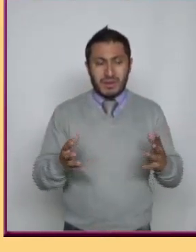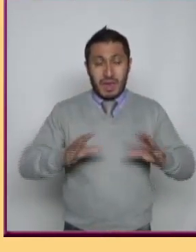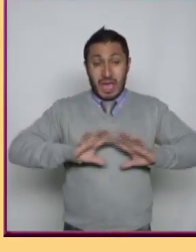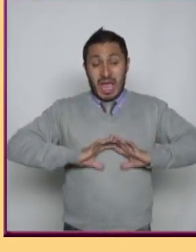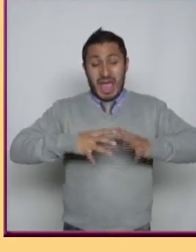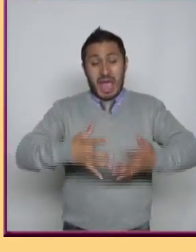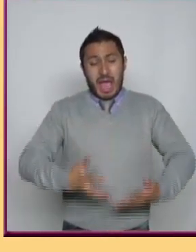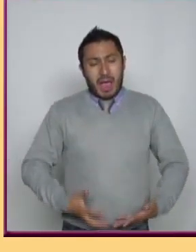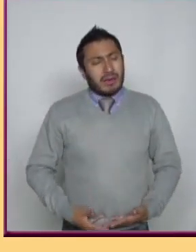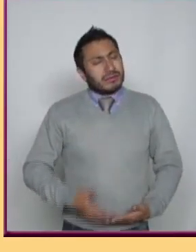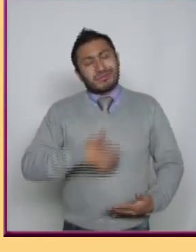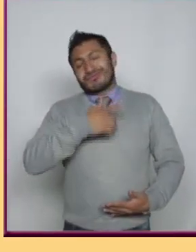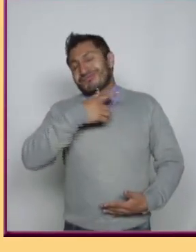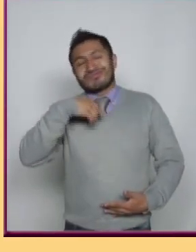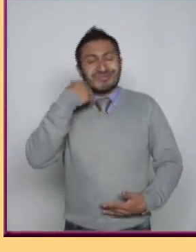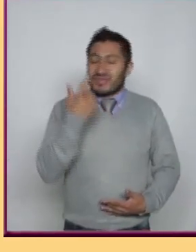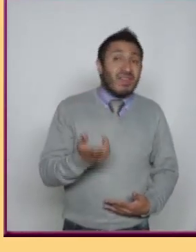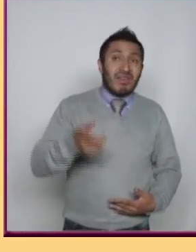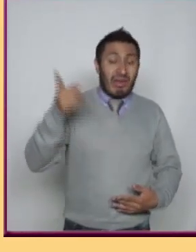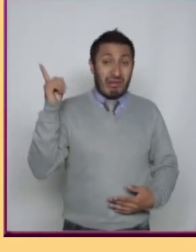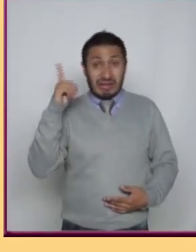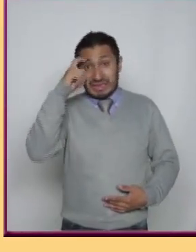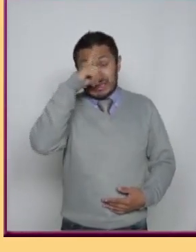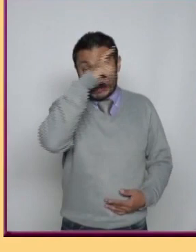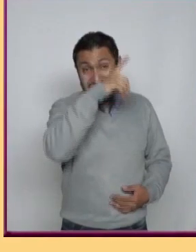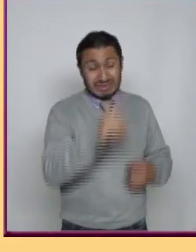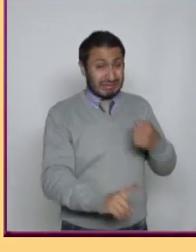embarazos no planeados y con complicaciones,